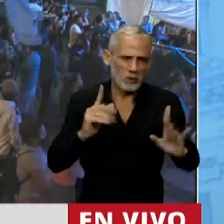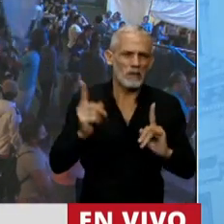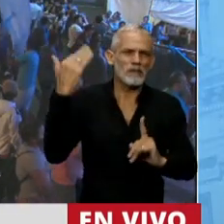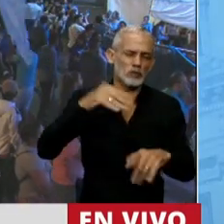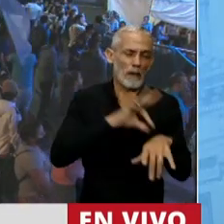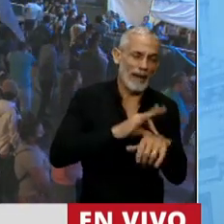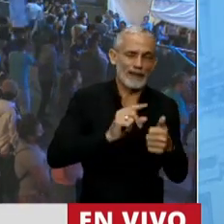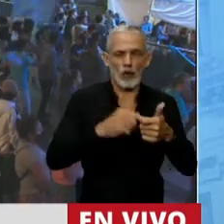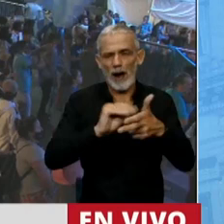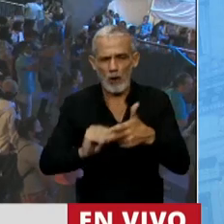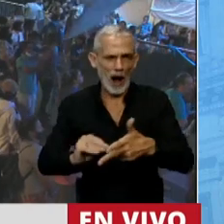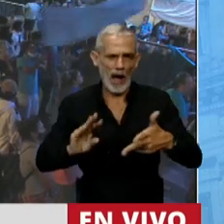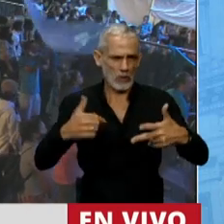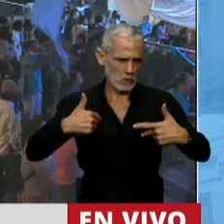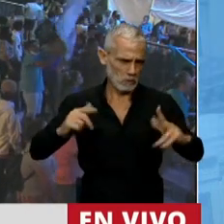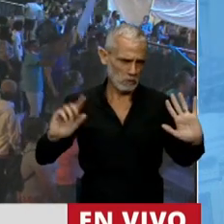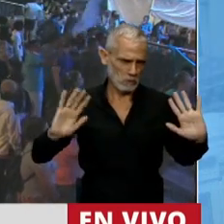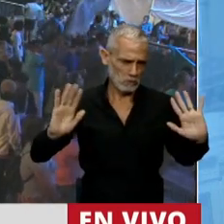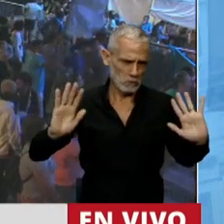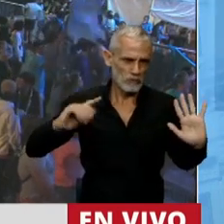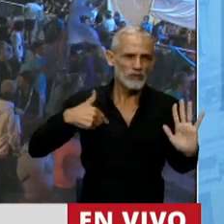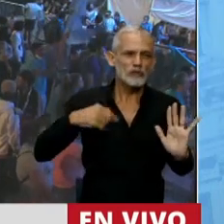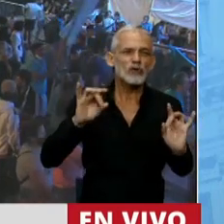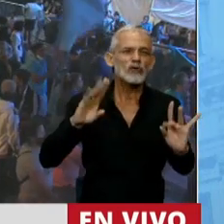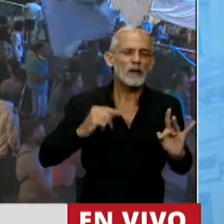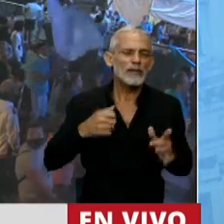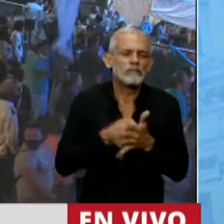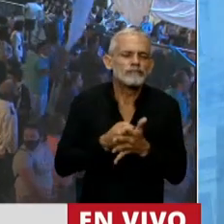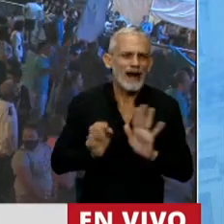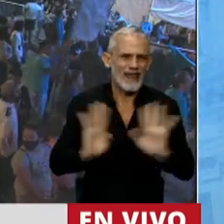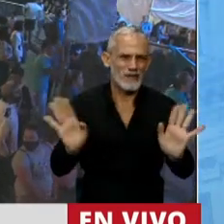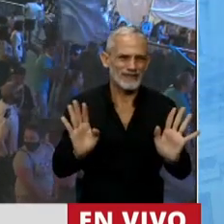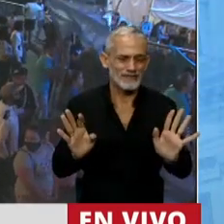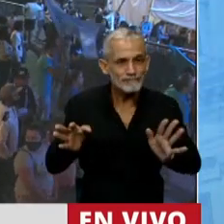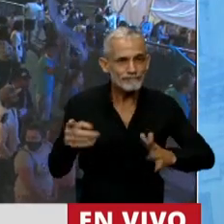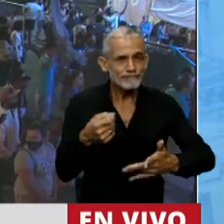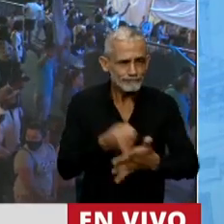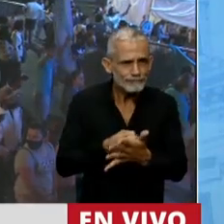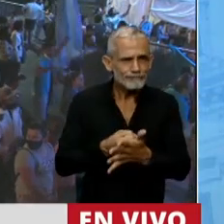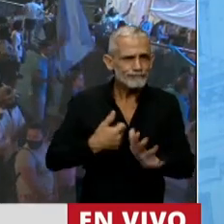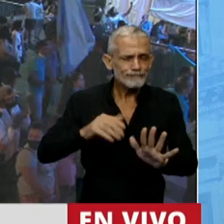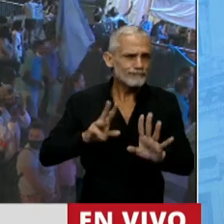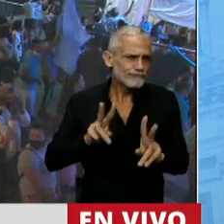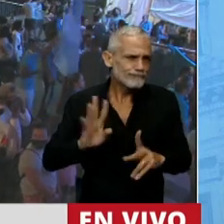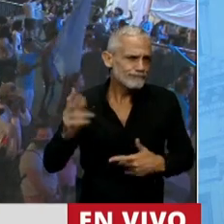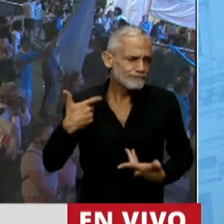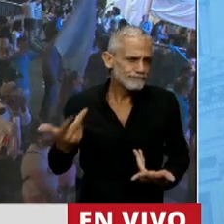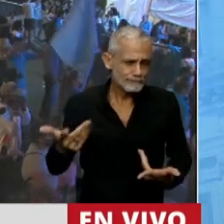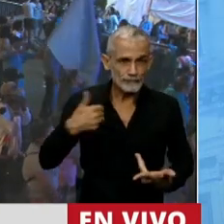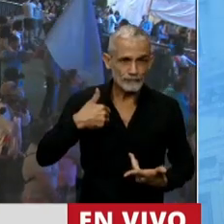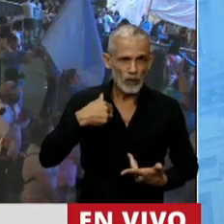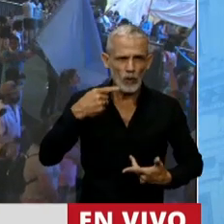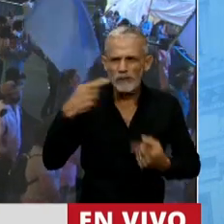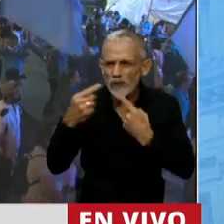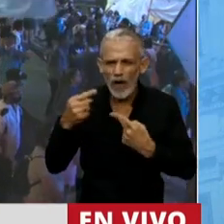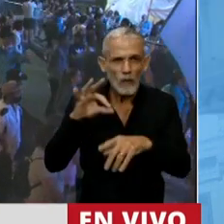hablaron médicos, abogados. La verdad, soy un simple militante. Pero he estado preguntando también